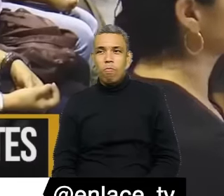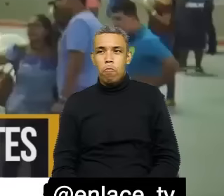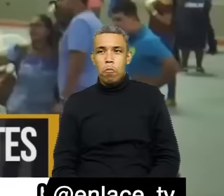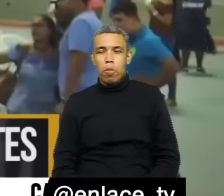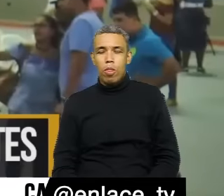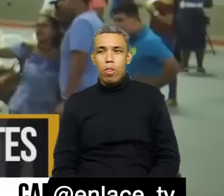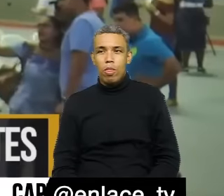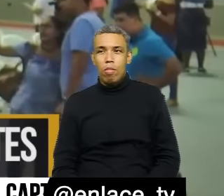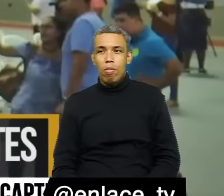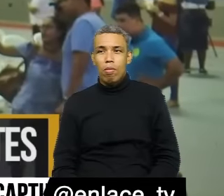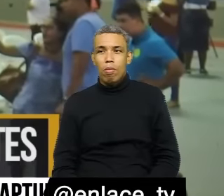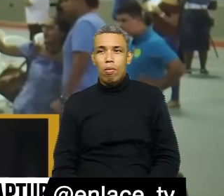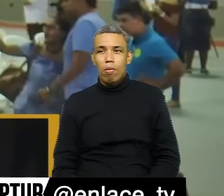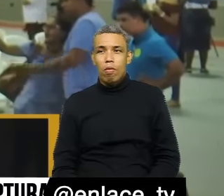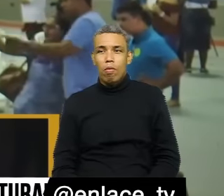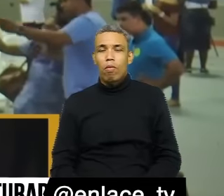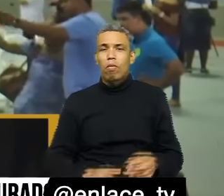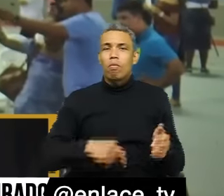En